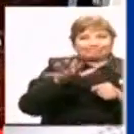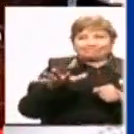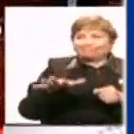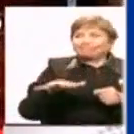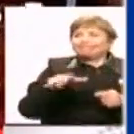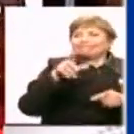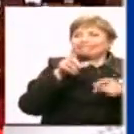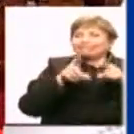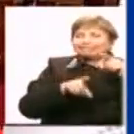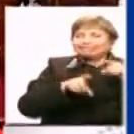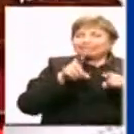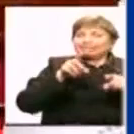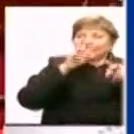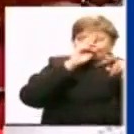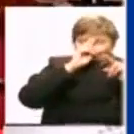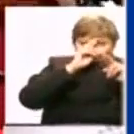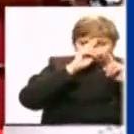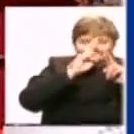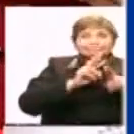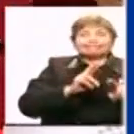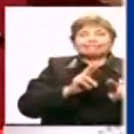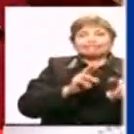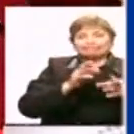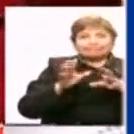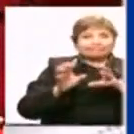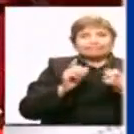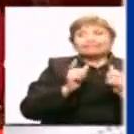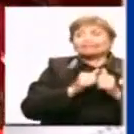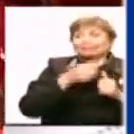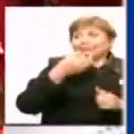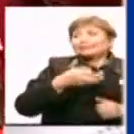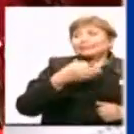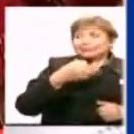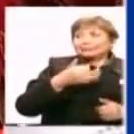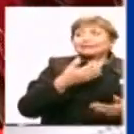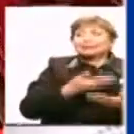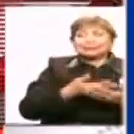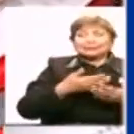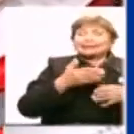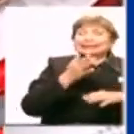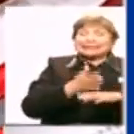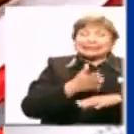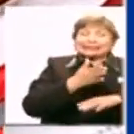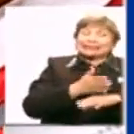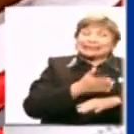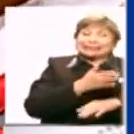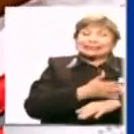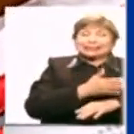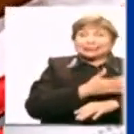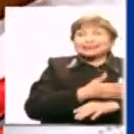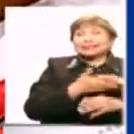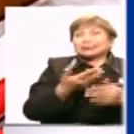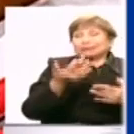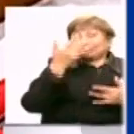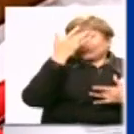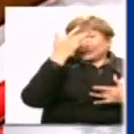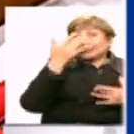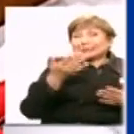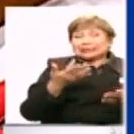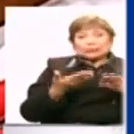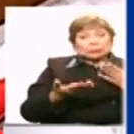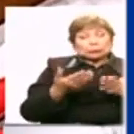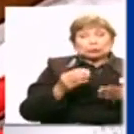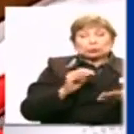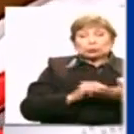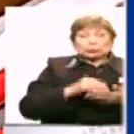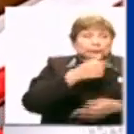Y el poder constituyente, estimado Nicolás, tiene que dar a través de un momento constituyente. El momento constituyente surge de la